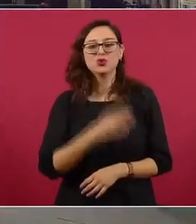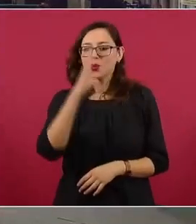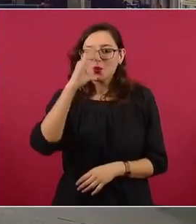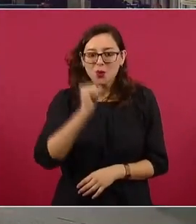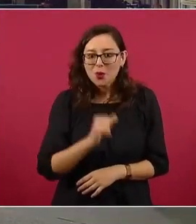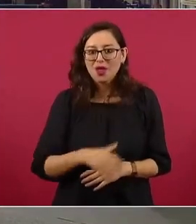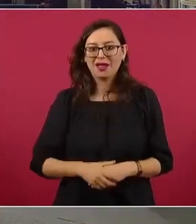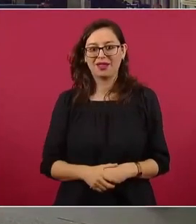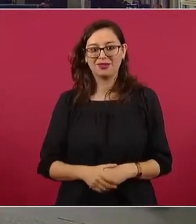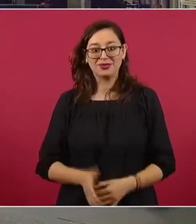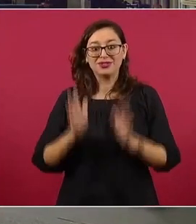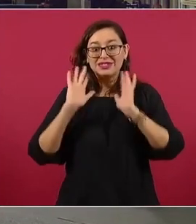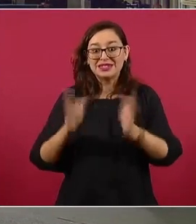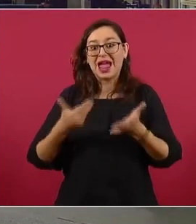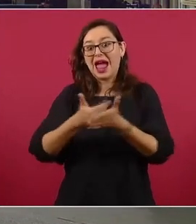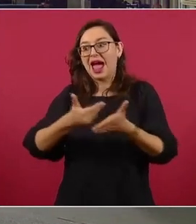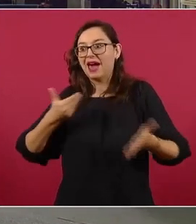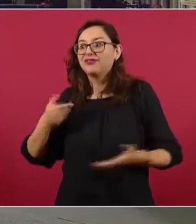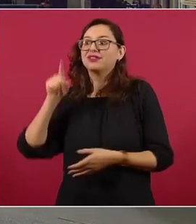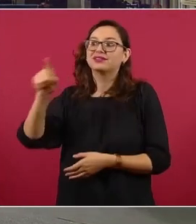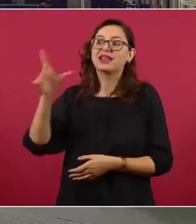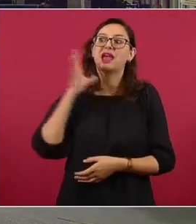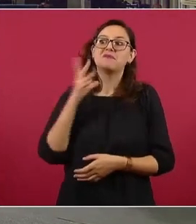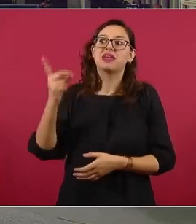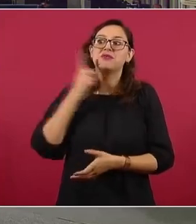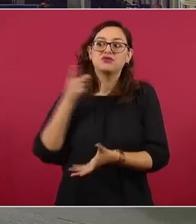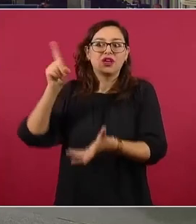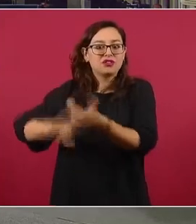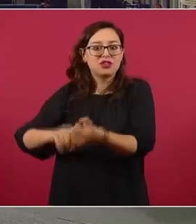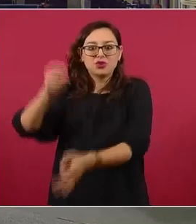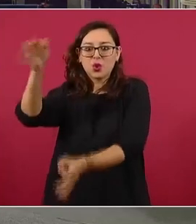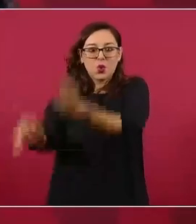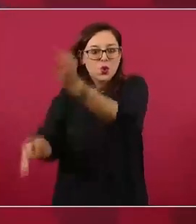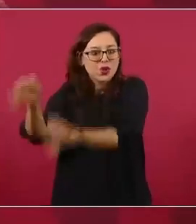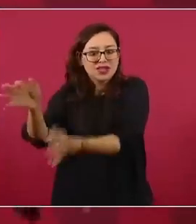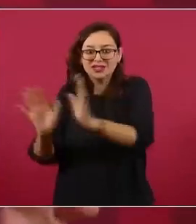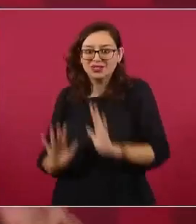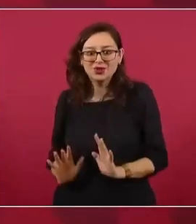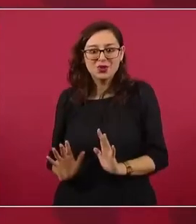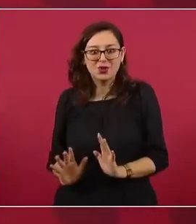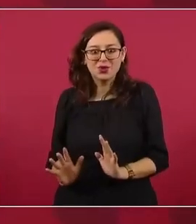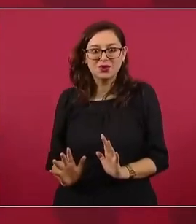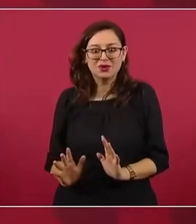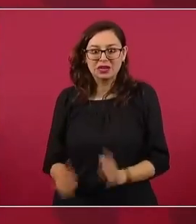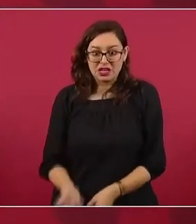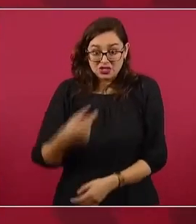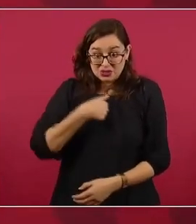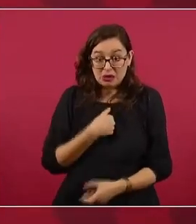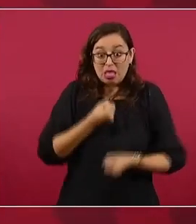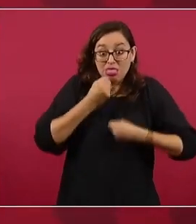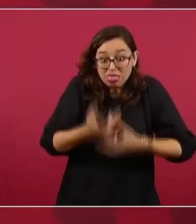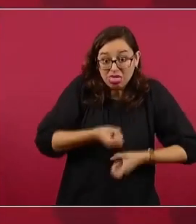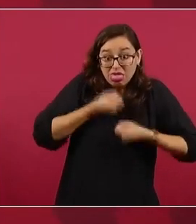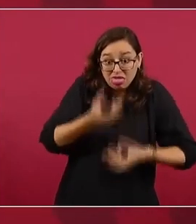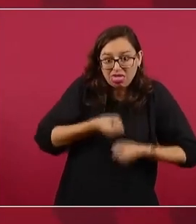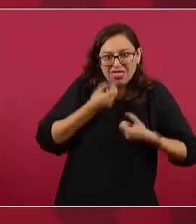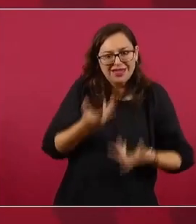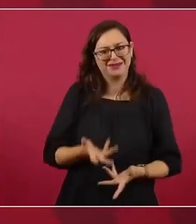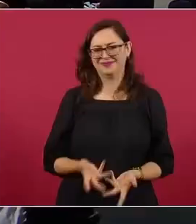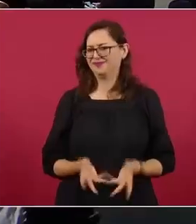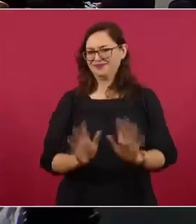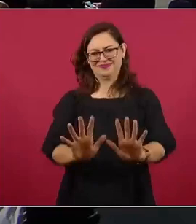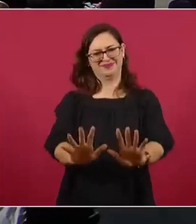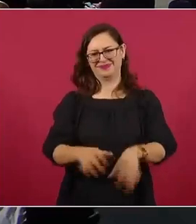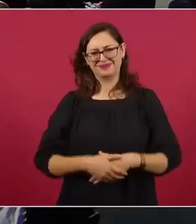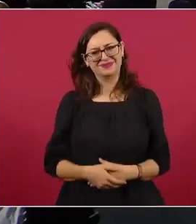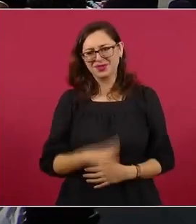en procedimiento interno. Yo no entro a eso, mucho menos conversar el asunto. Muy bien.